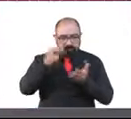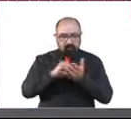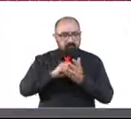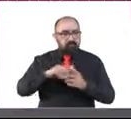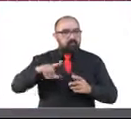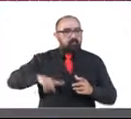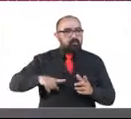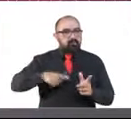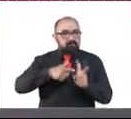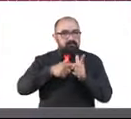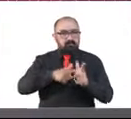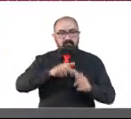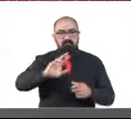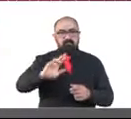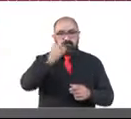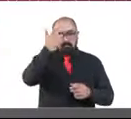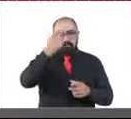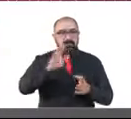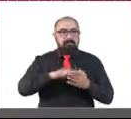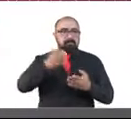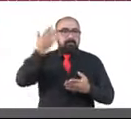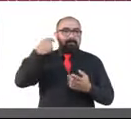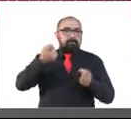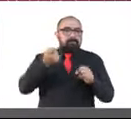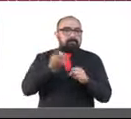Bueno, hablando de medio ambiente,